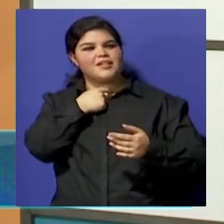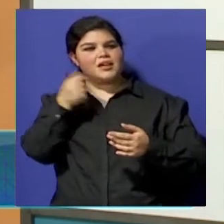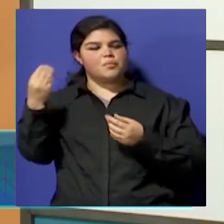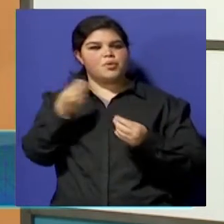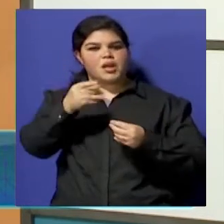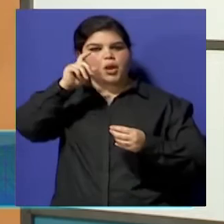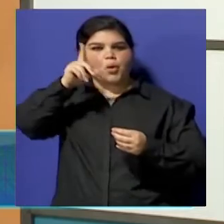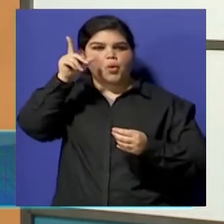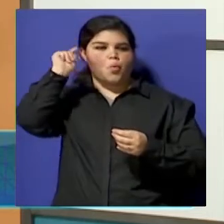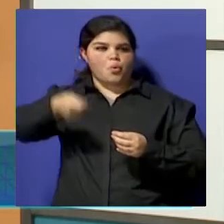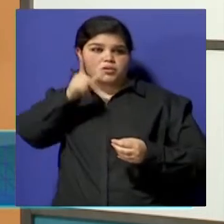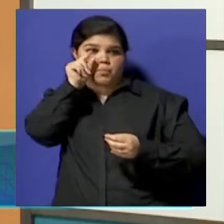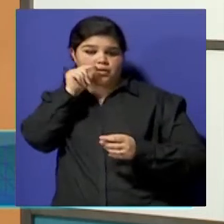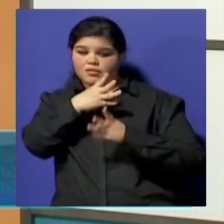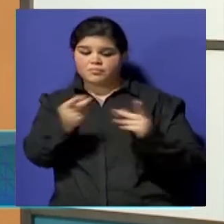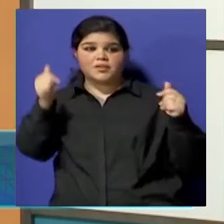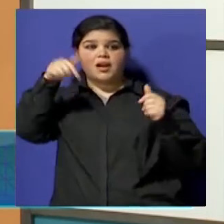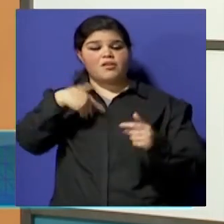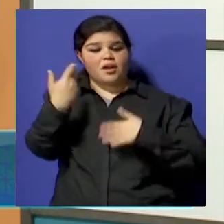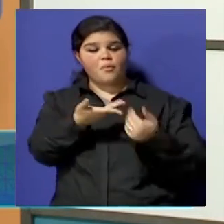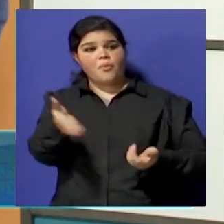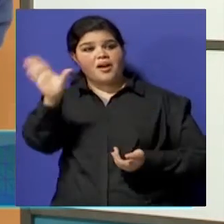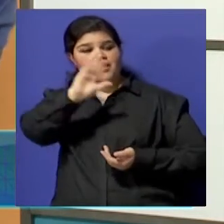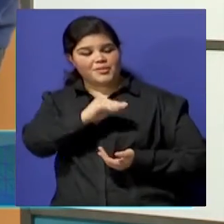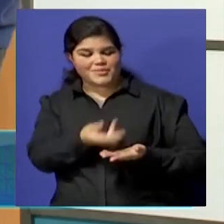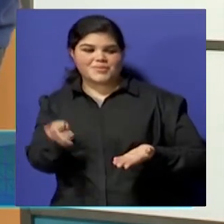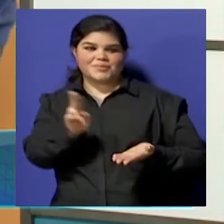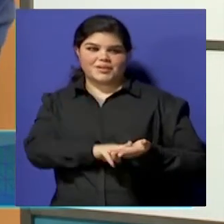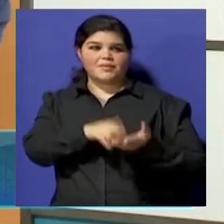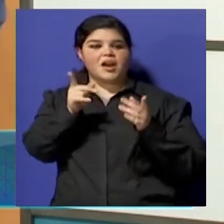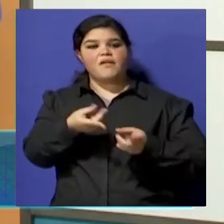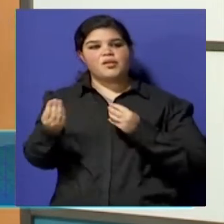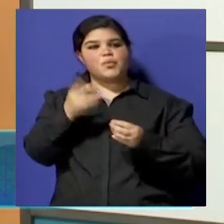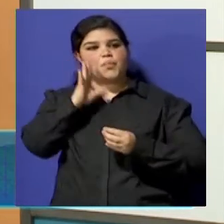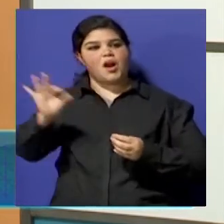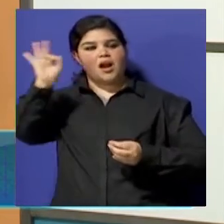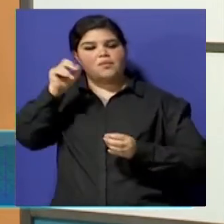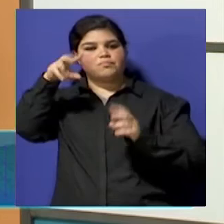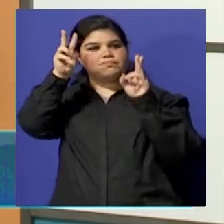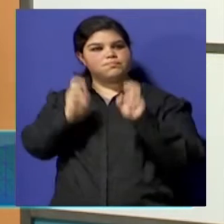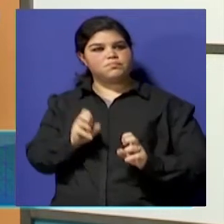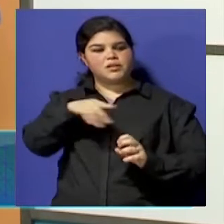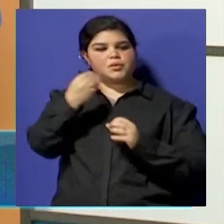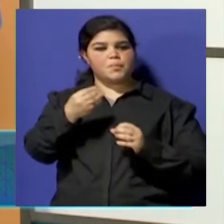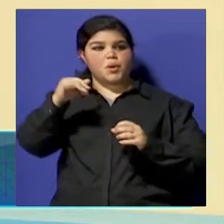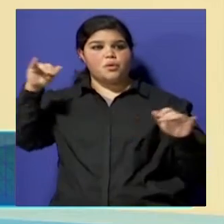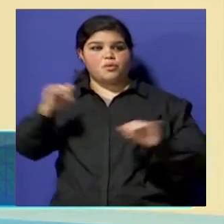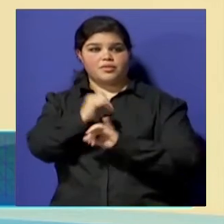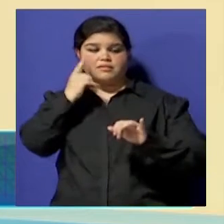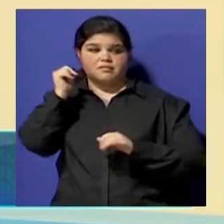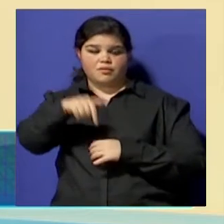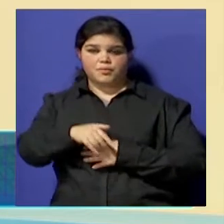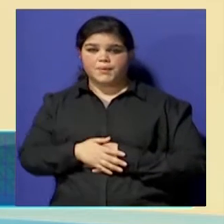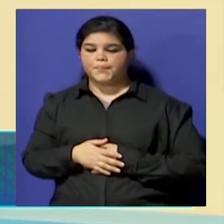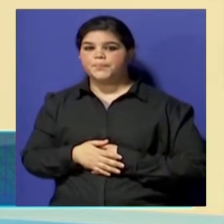del juicio político. Sergio, reiteradas buenas noches. Tu balance, tu análisis tras la noticia del día.